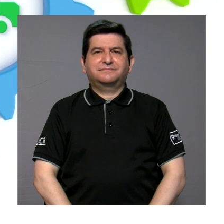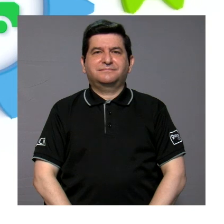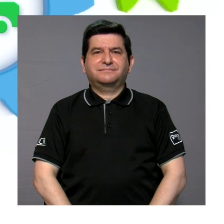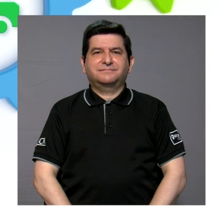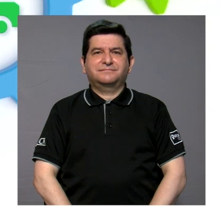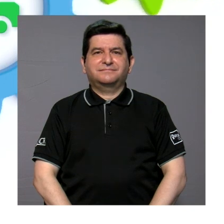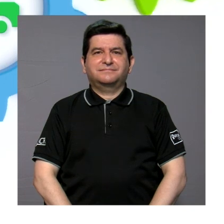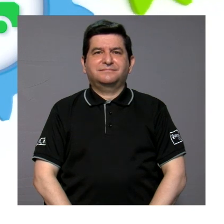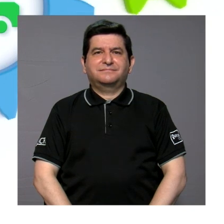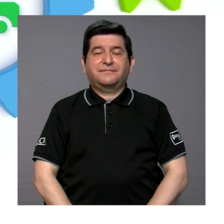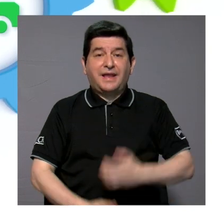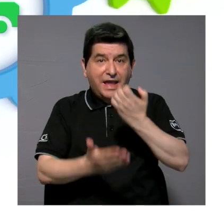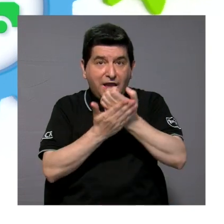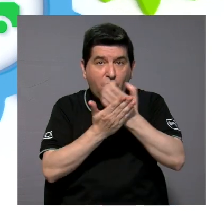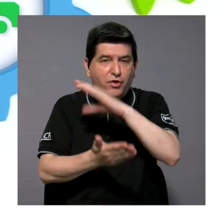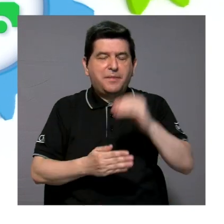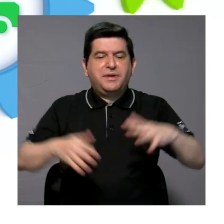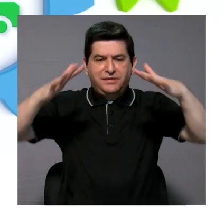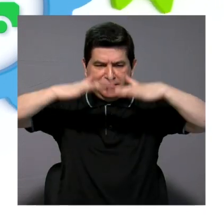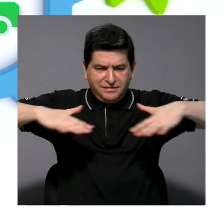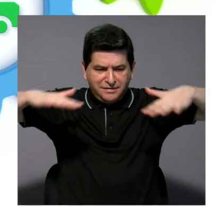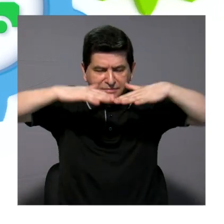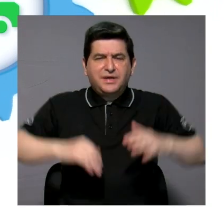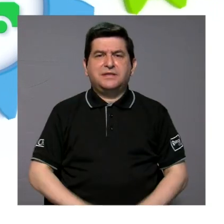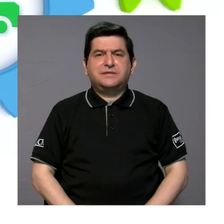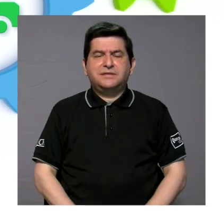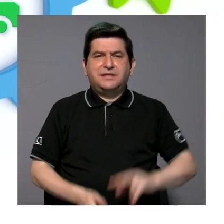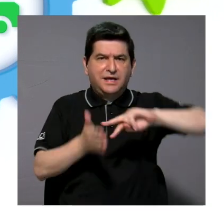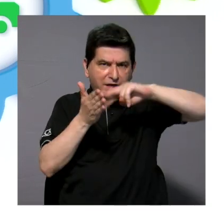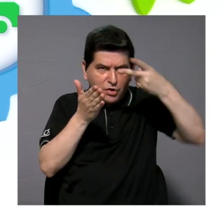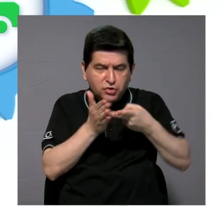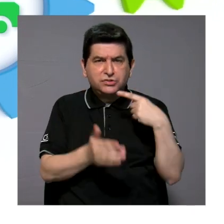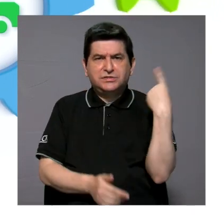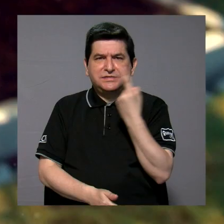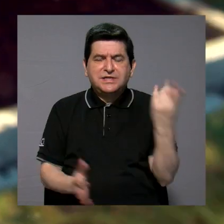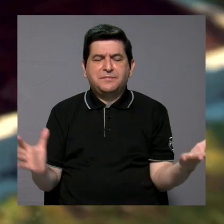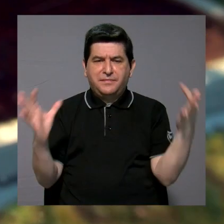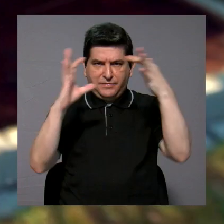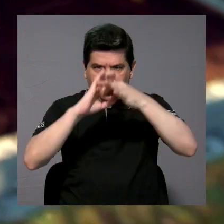La economía y el medio ambiente son conceptos que siempre han estado ligados.